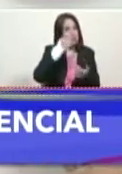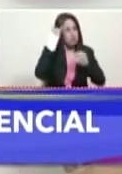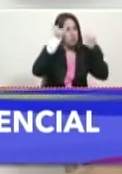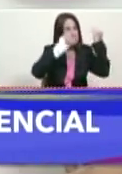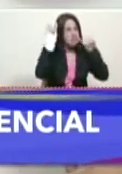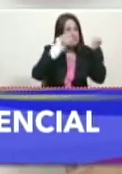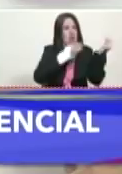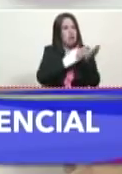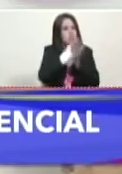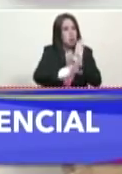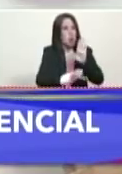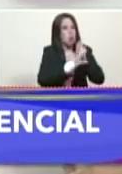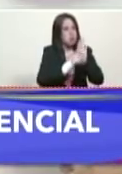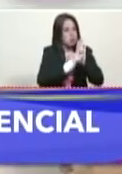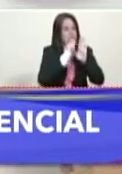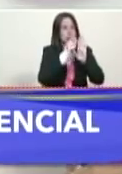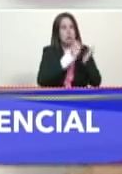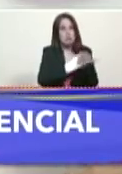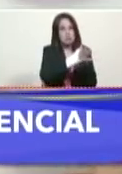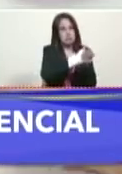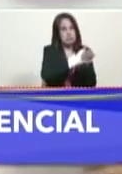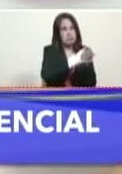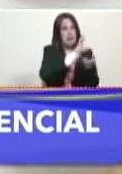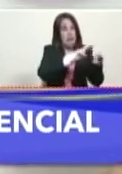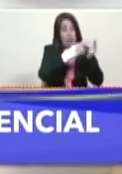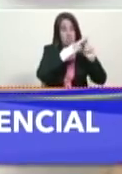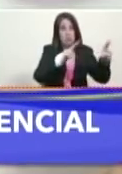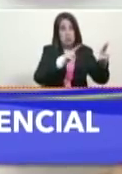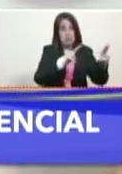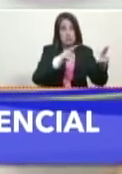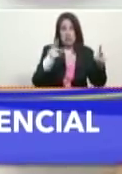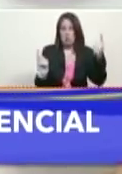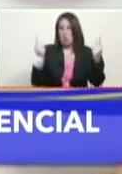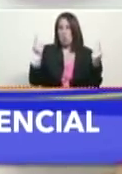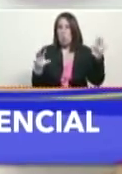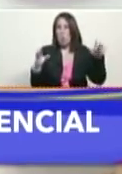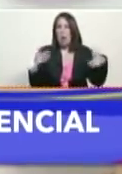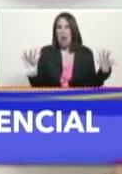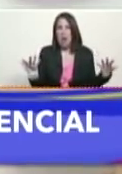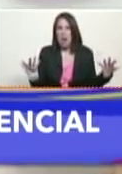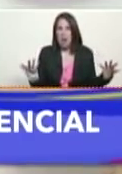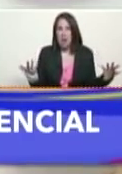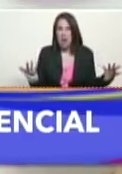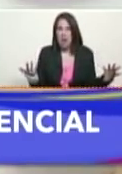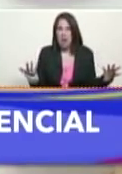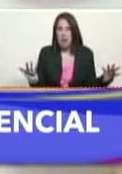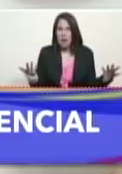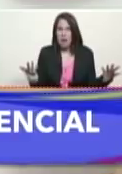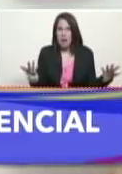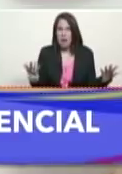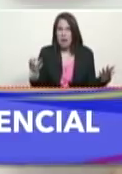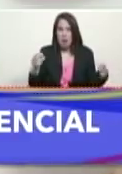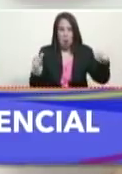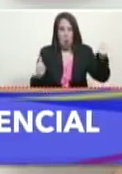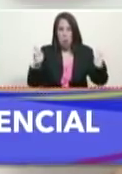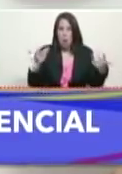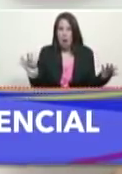constitucional, el camino de la paz y de la preservación de Venezuela como país. ¿Cuál es el